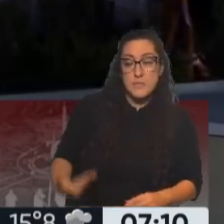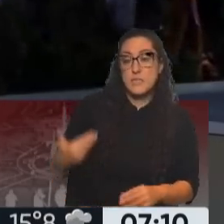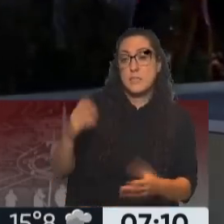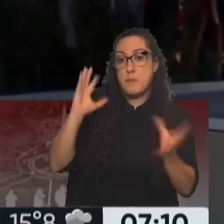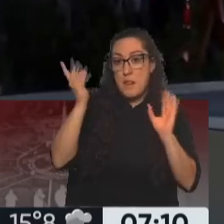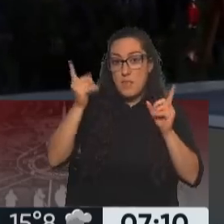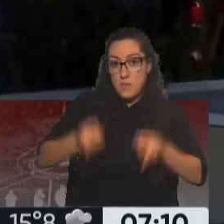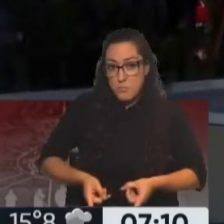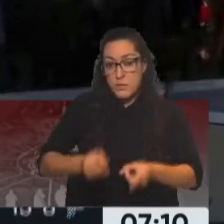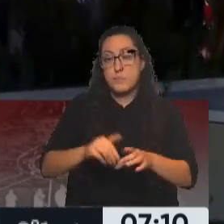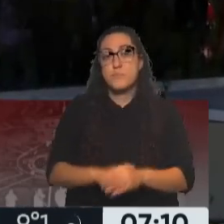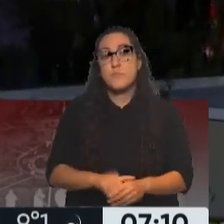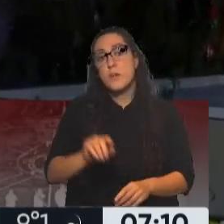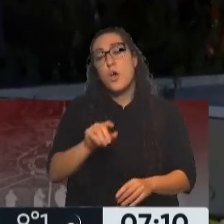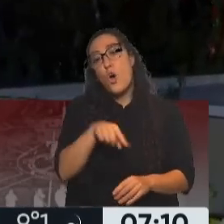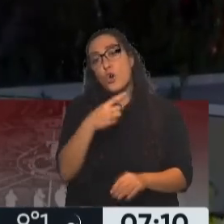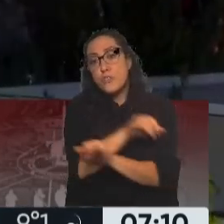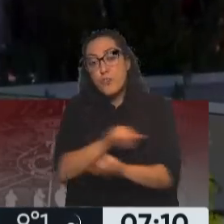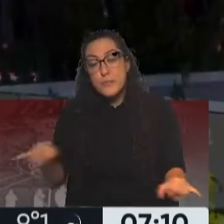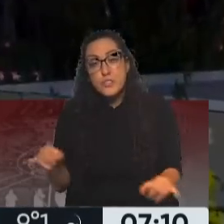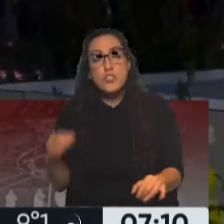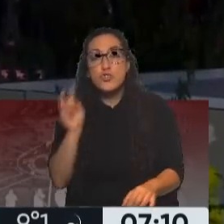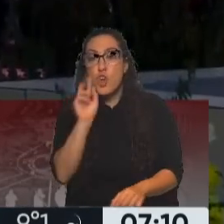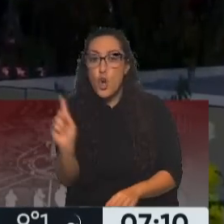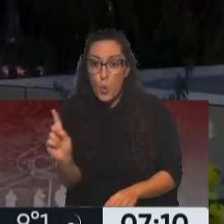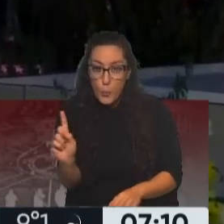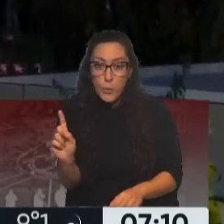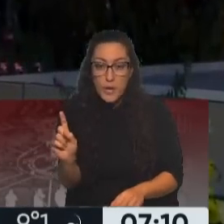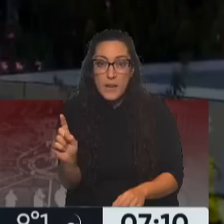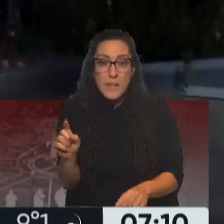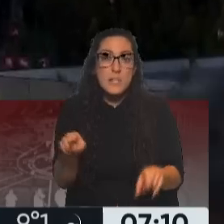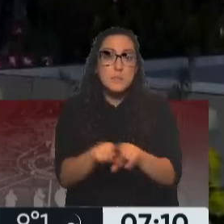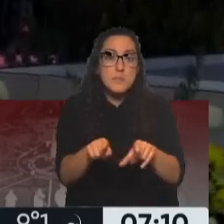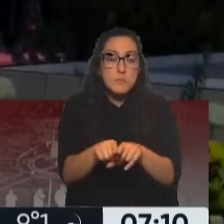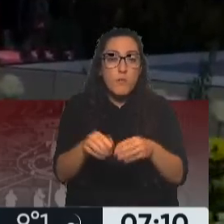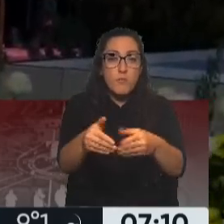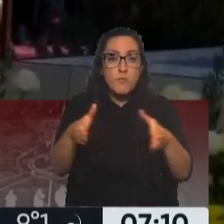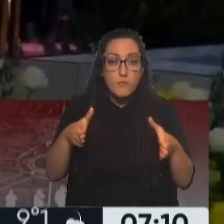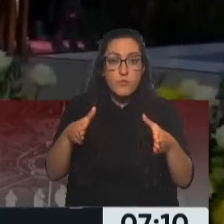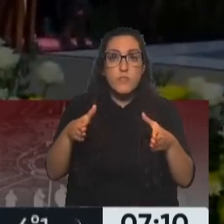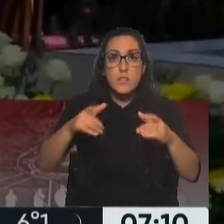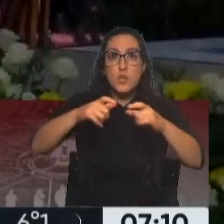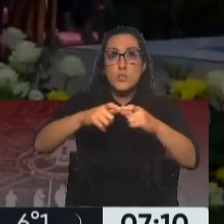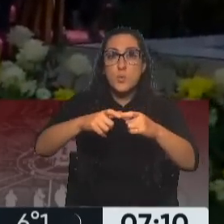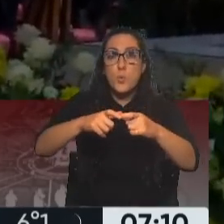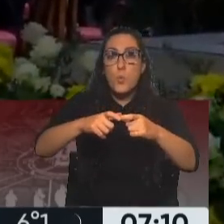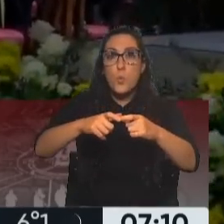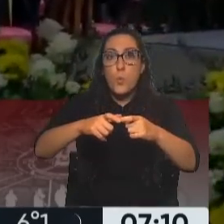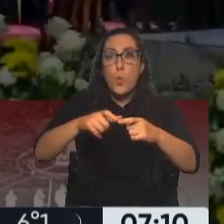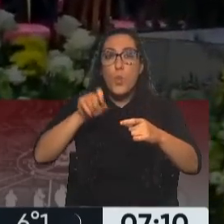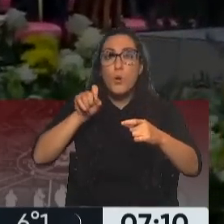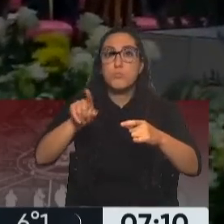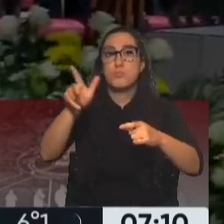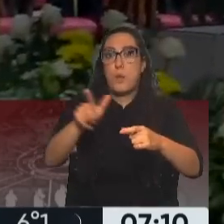también. Y un dato que yo no había observado, pero sobre el féretro está el escudo del Papa, ¿no? ¿Qué significa eso? El escudo